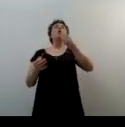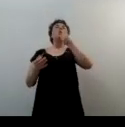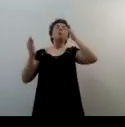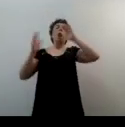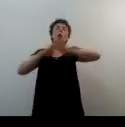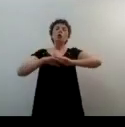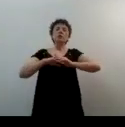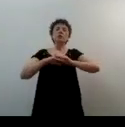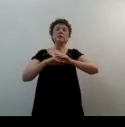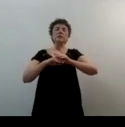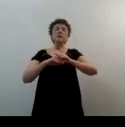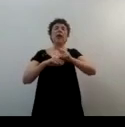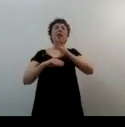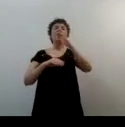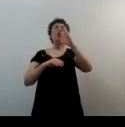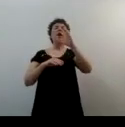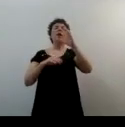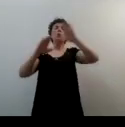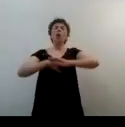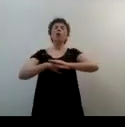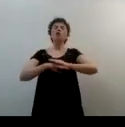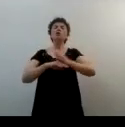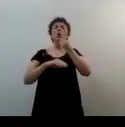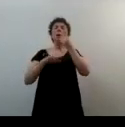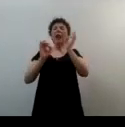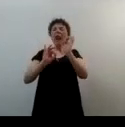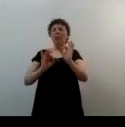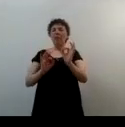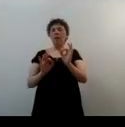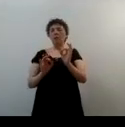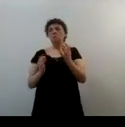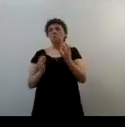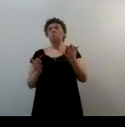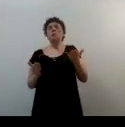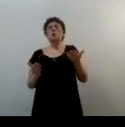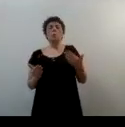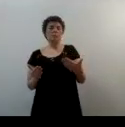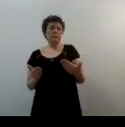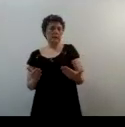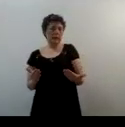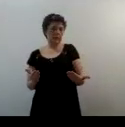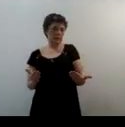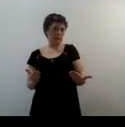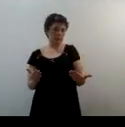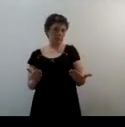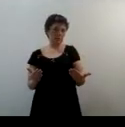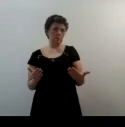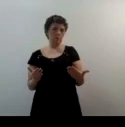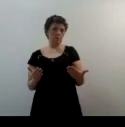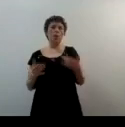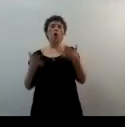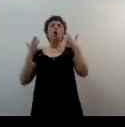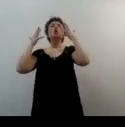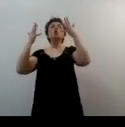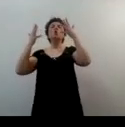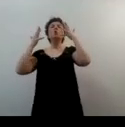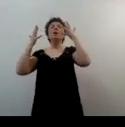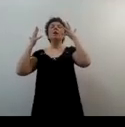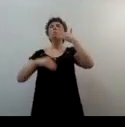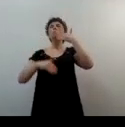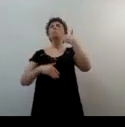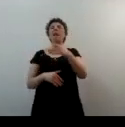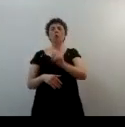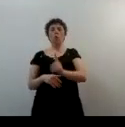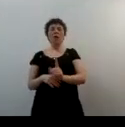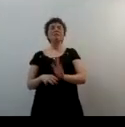no cenas hidrato por la noche. No es habitual que pase nada. O sea, no no es una recomendación malísima, pero sí que es cierto